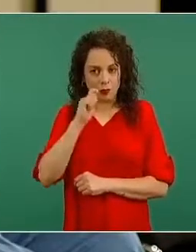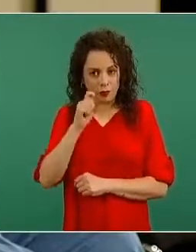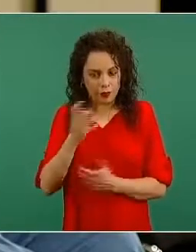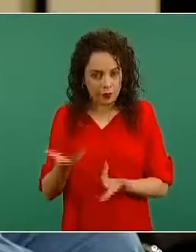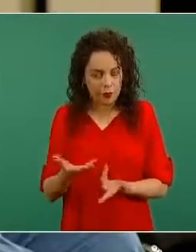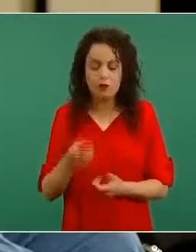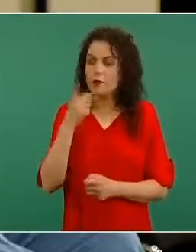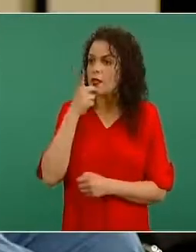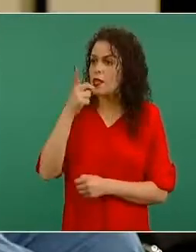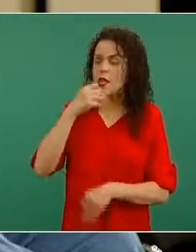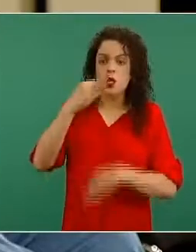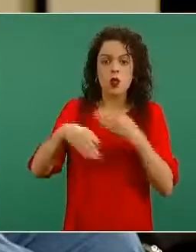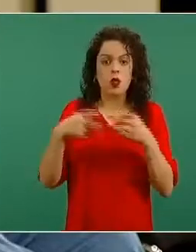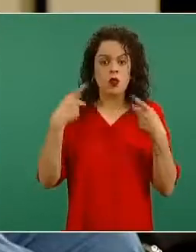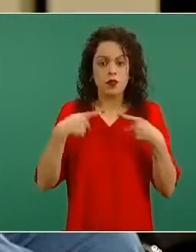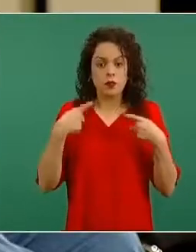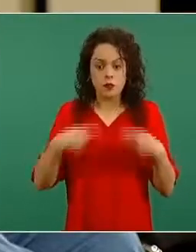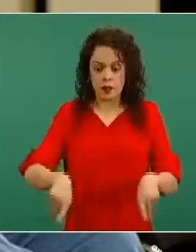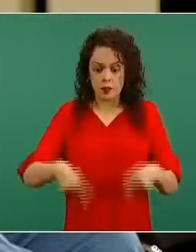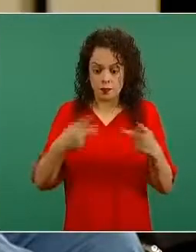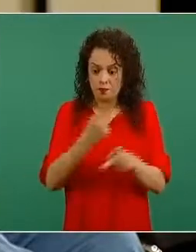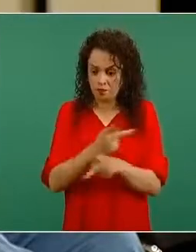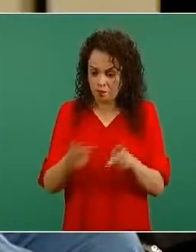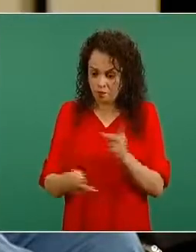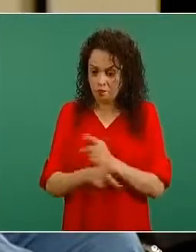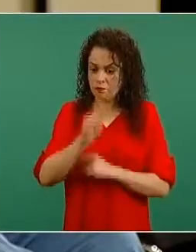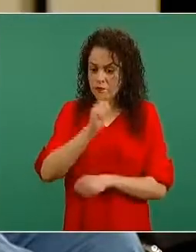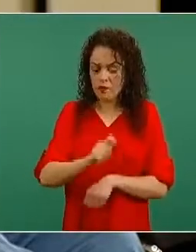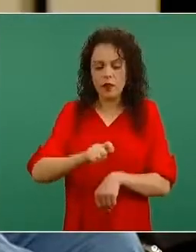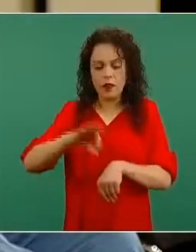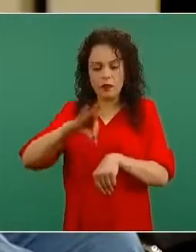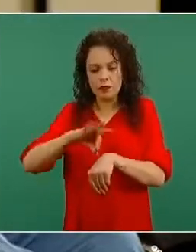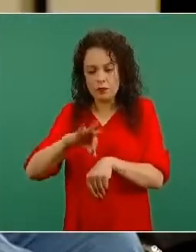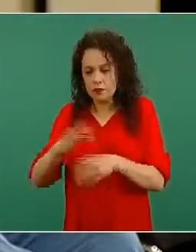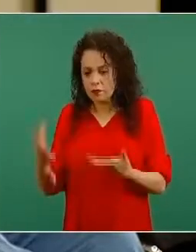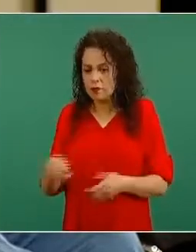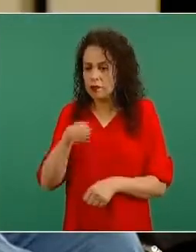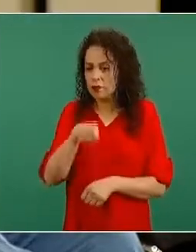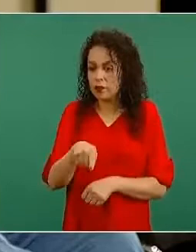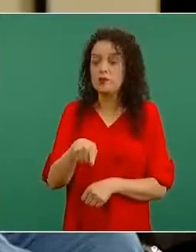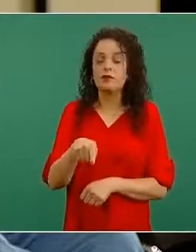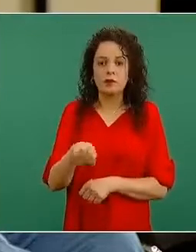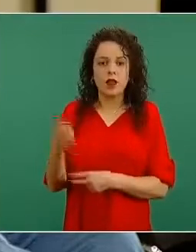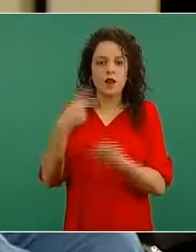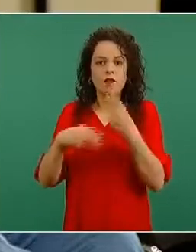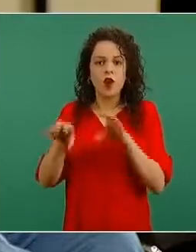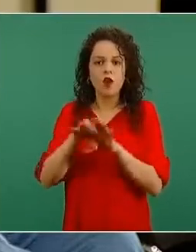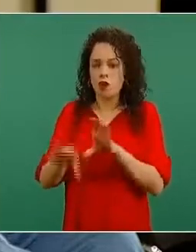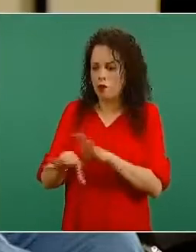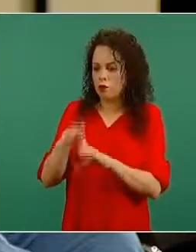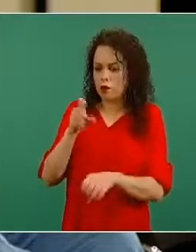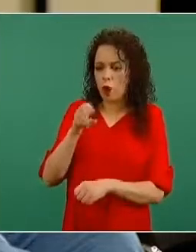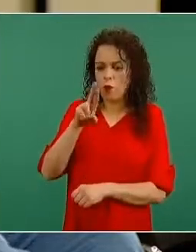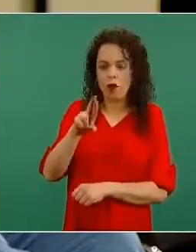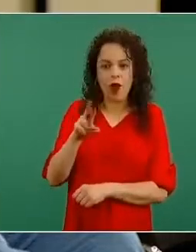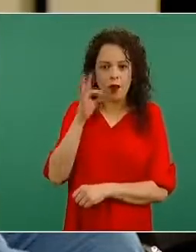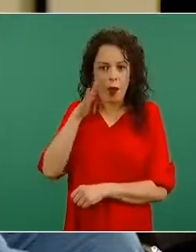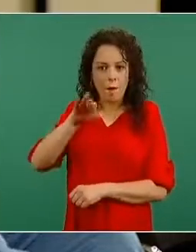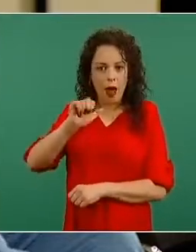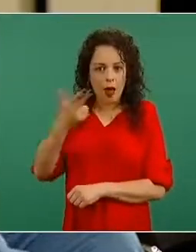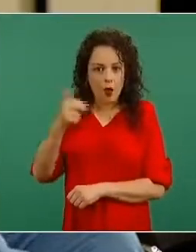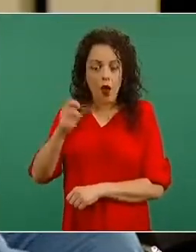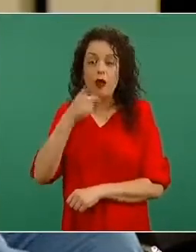dice que todas las personas que vendan productos, fármacos o medicamentos derivados de la cannabis necesitan tener un permiso y una serie de código de